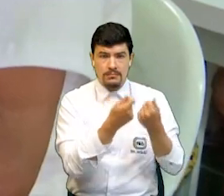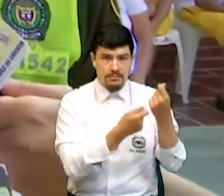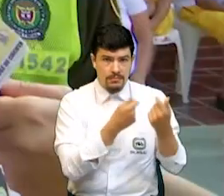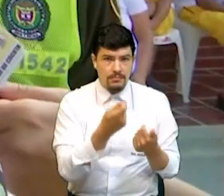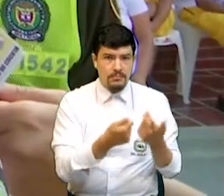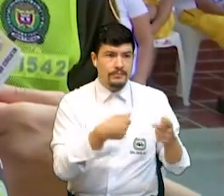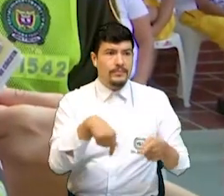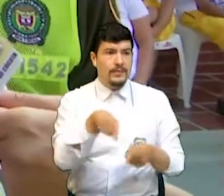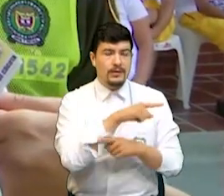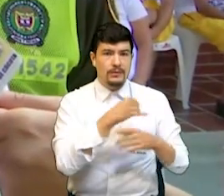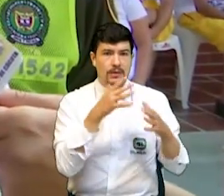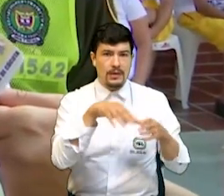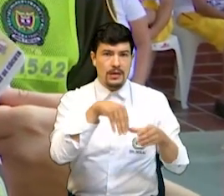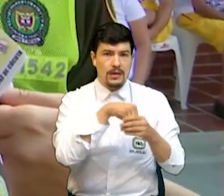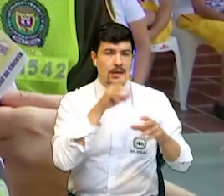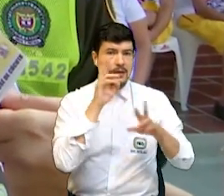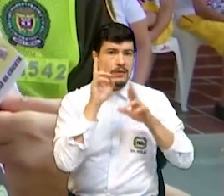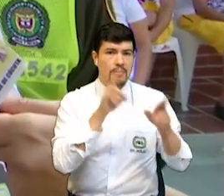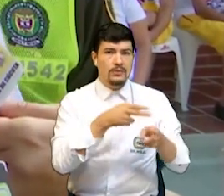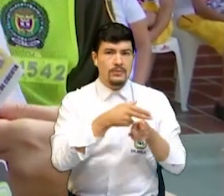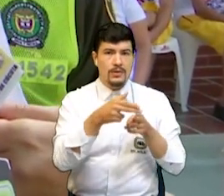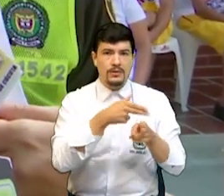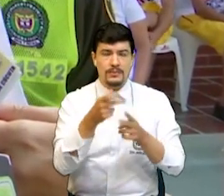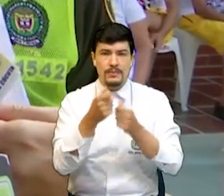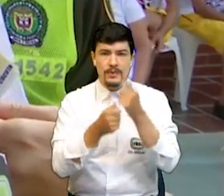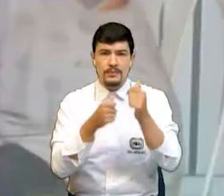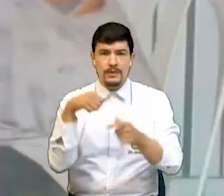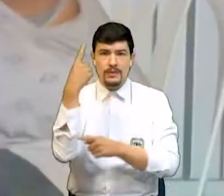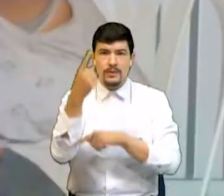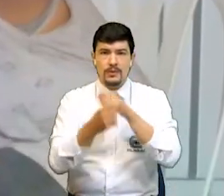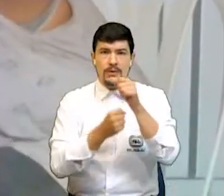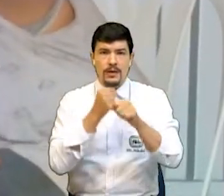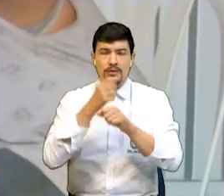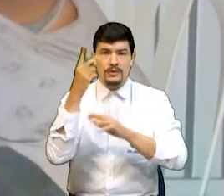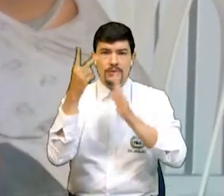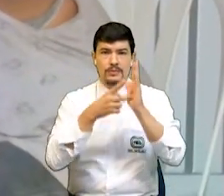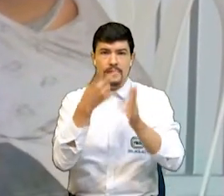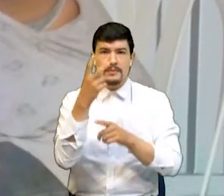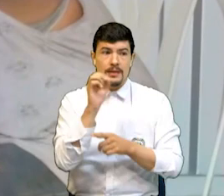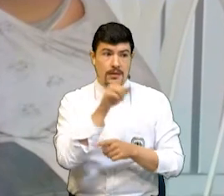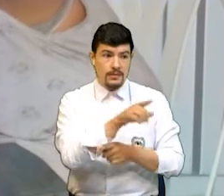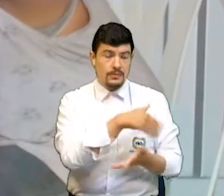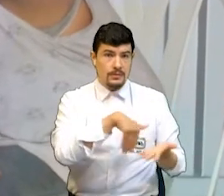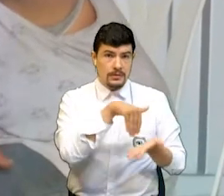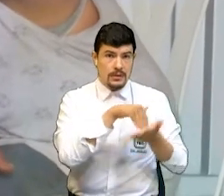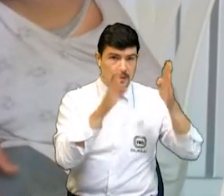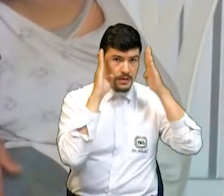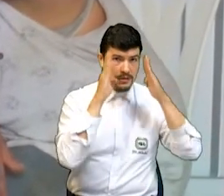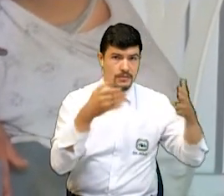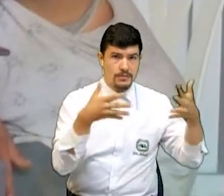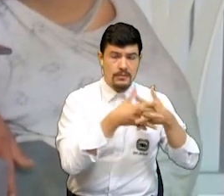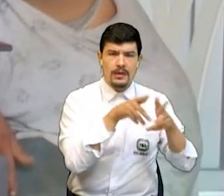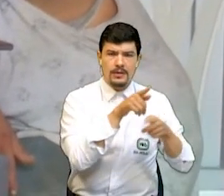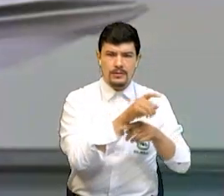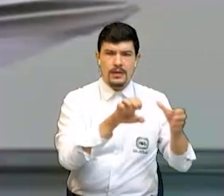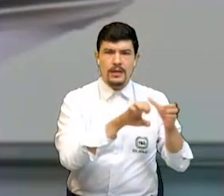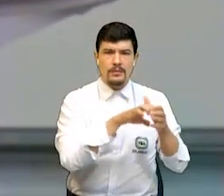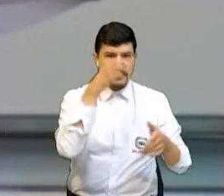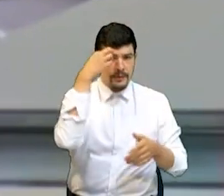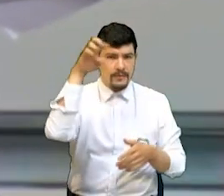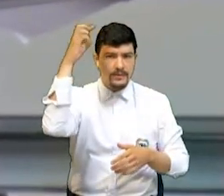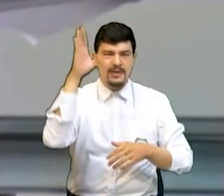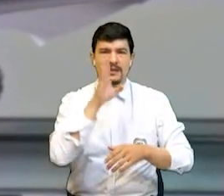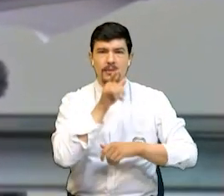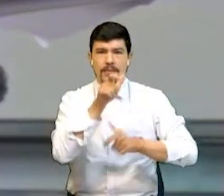se están establecidos en el próximo presupuesto año 2020 en este centro de atención se mantendrá un equipo de profesión es como